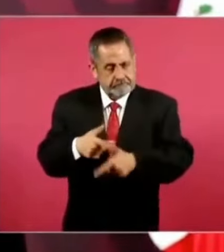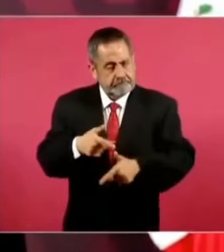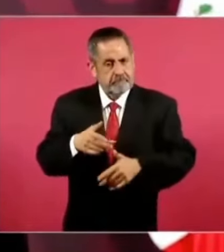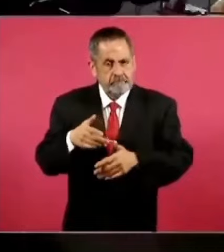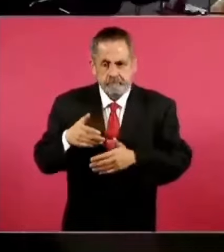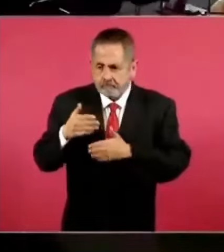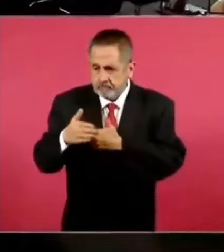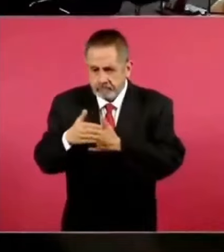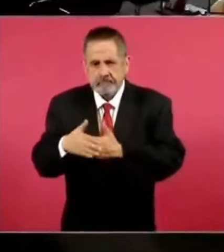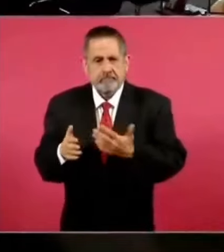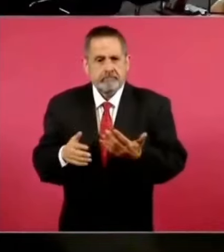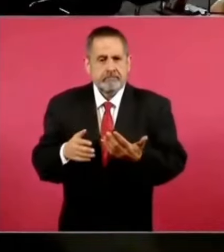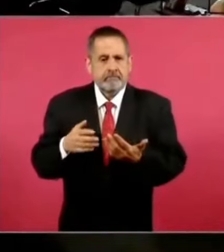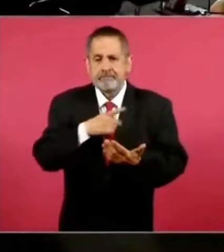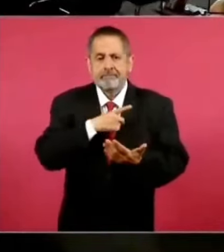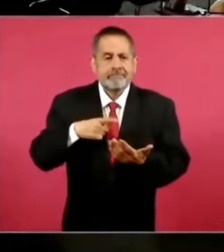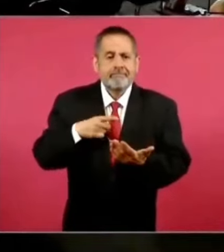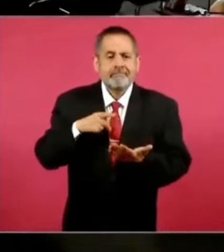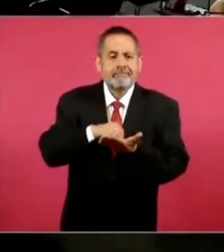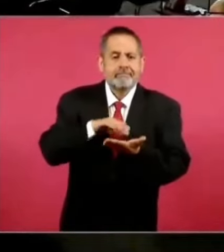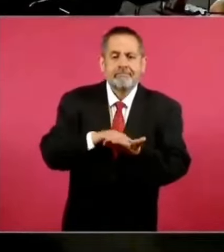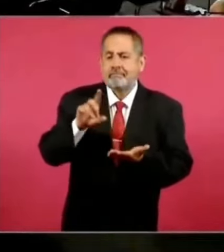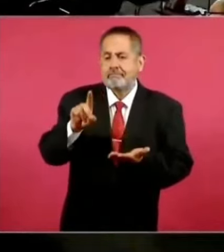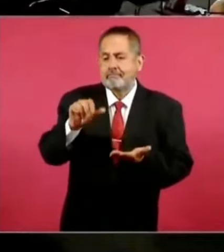que no tengamos datos